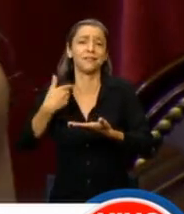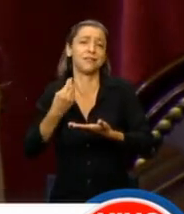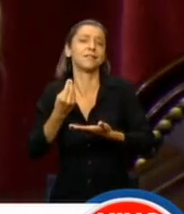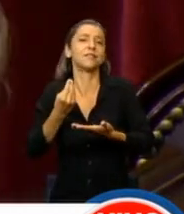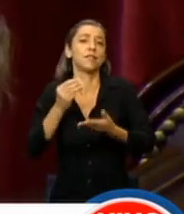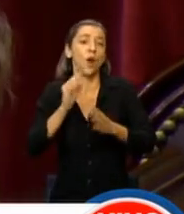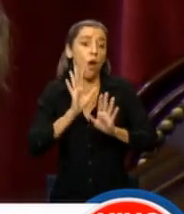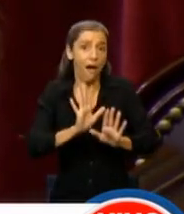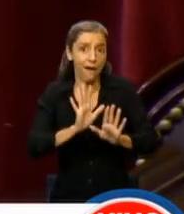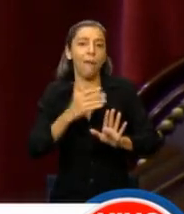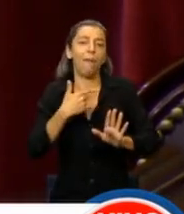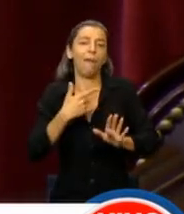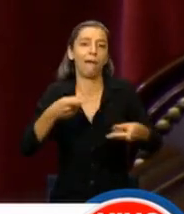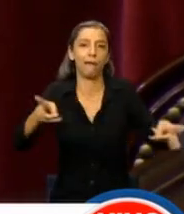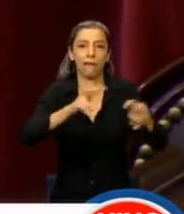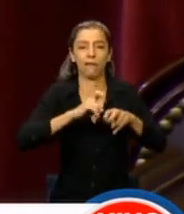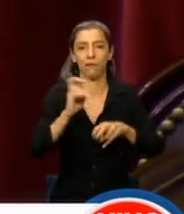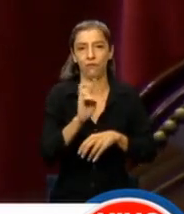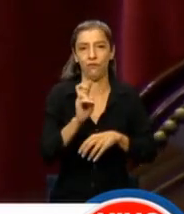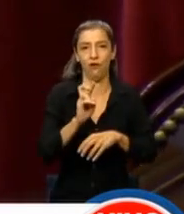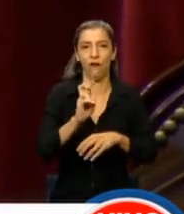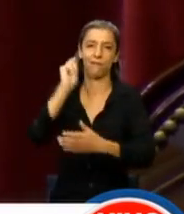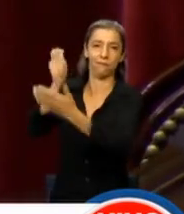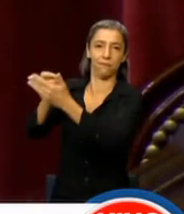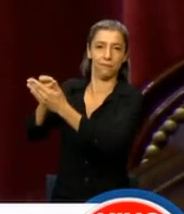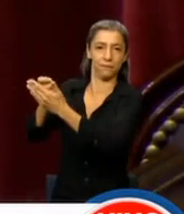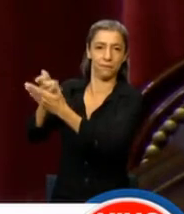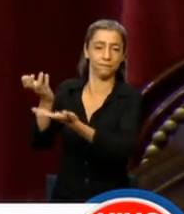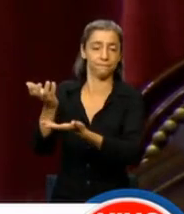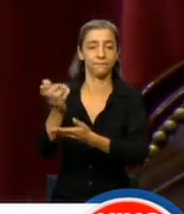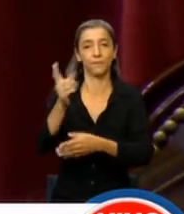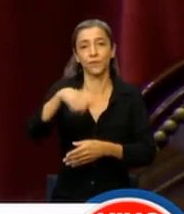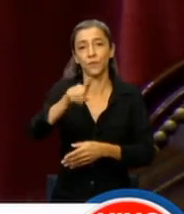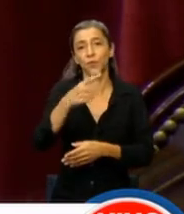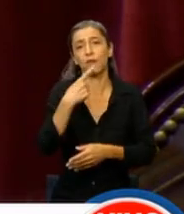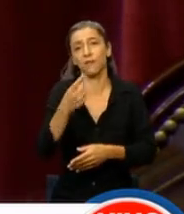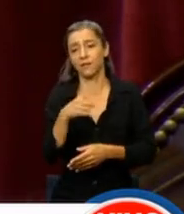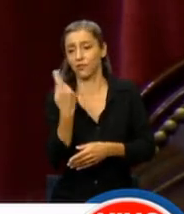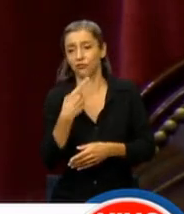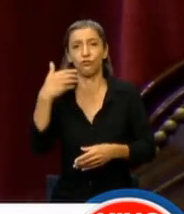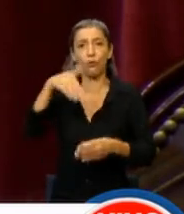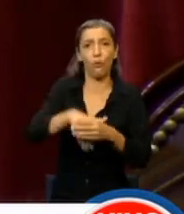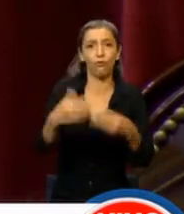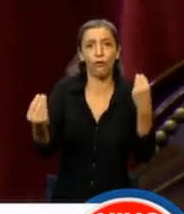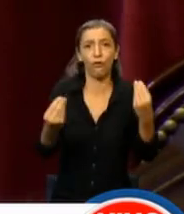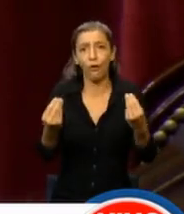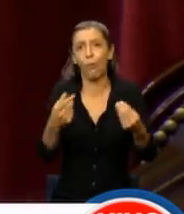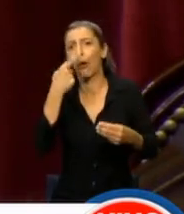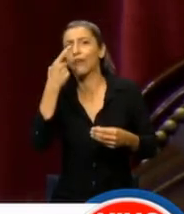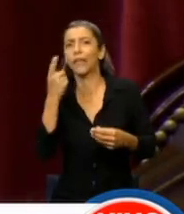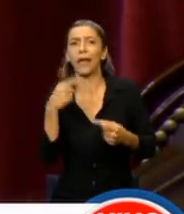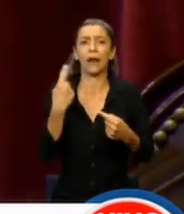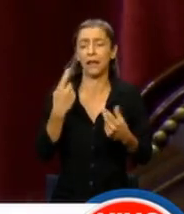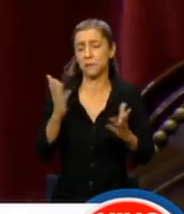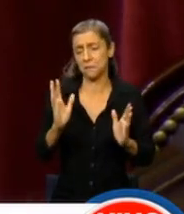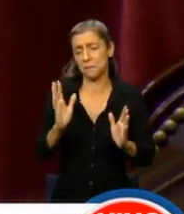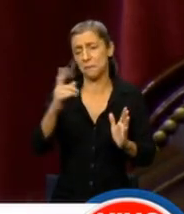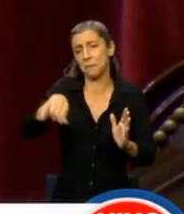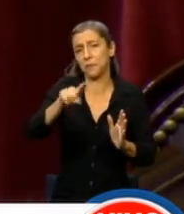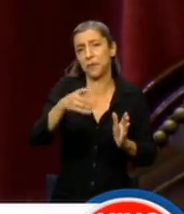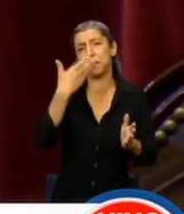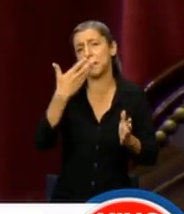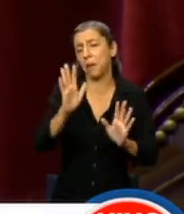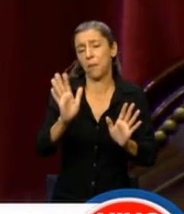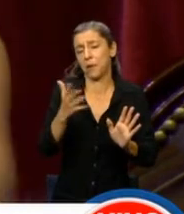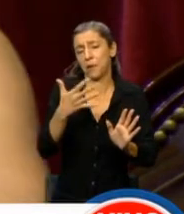otro le decimos a los que nos dan consejo de cómo tiene que votar esta izquierda independiente, que tiene claro qué intereses defiende, que muchas gracias, pero